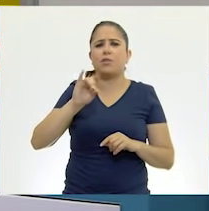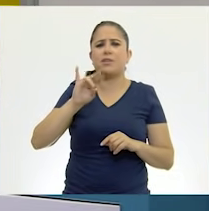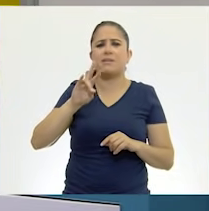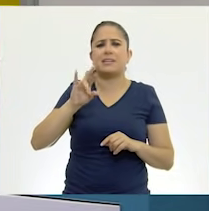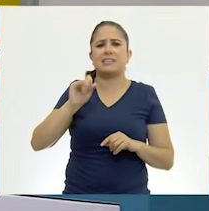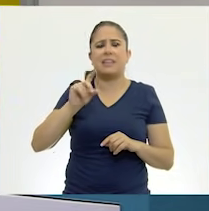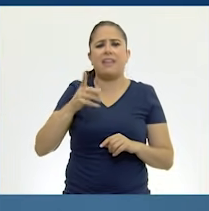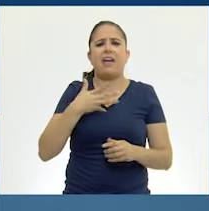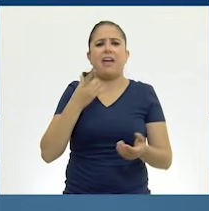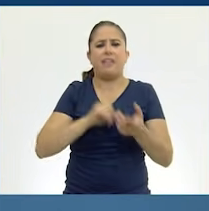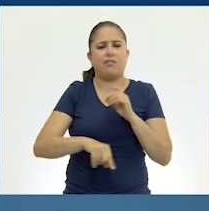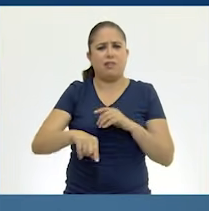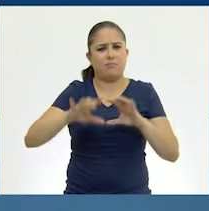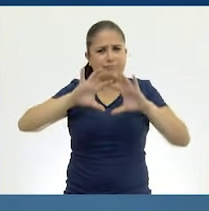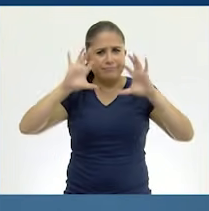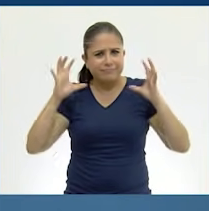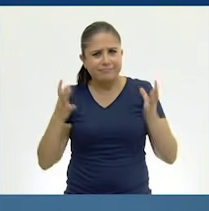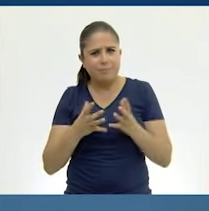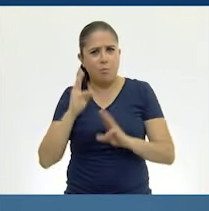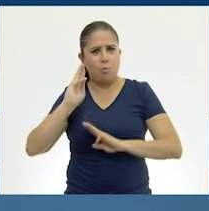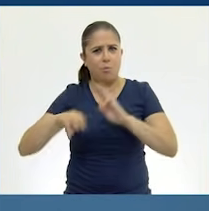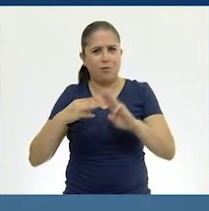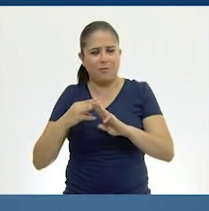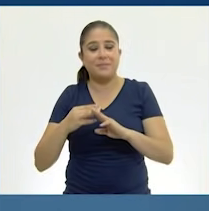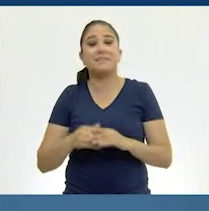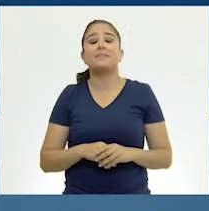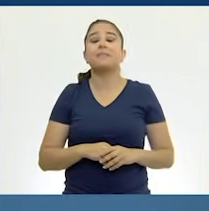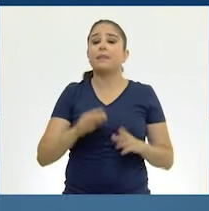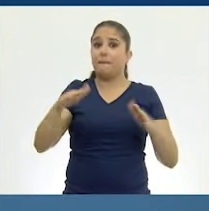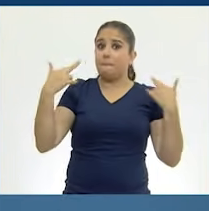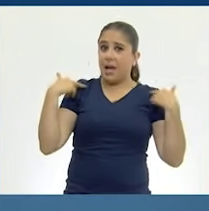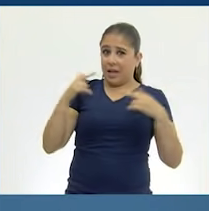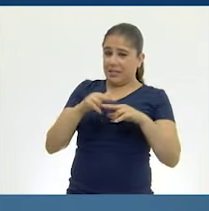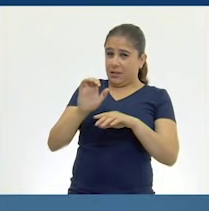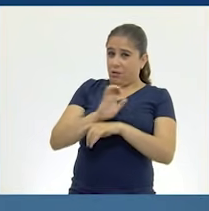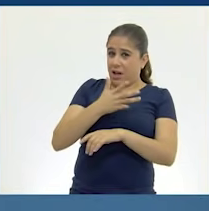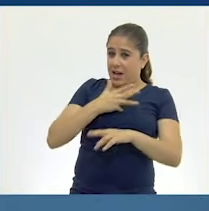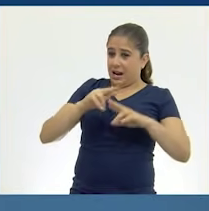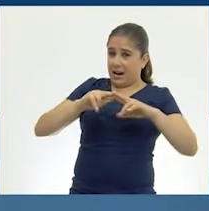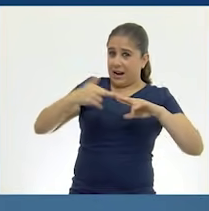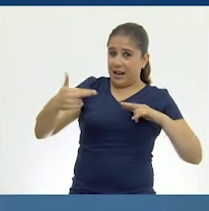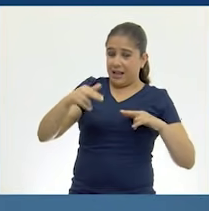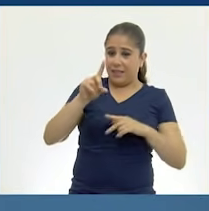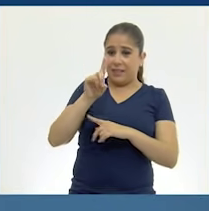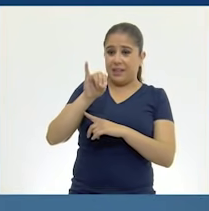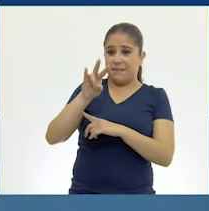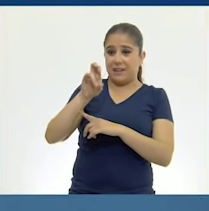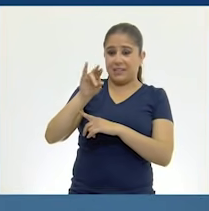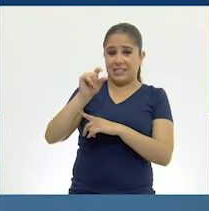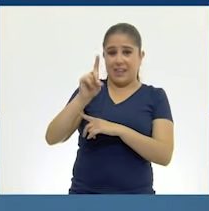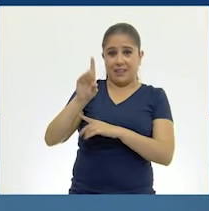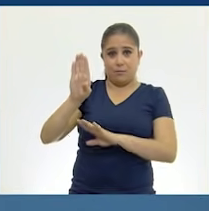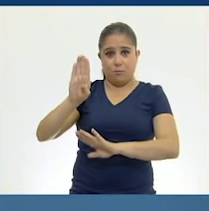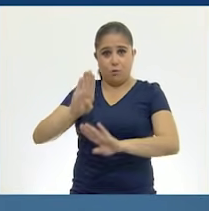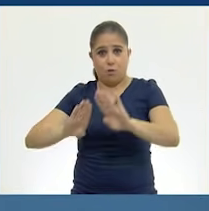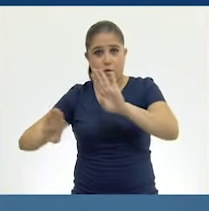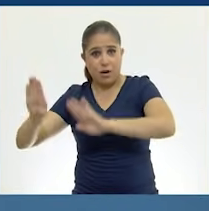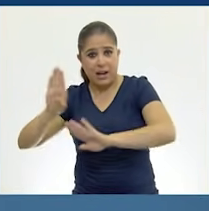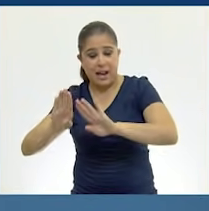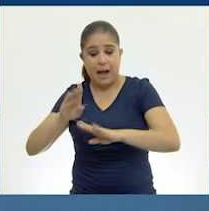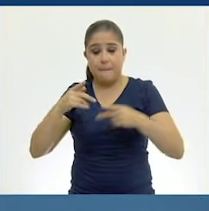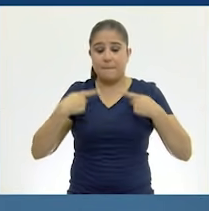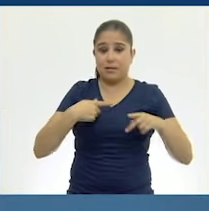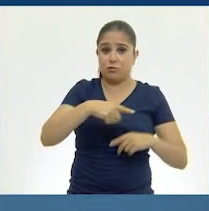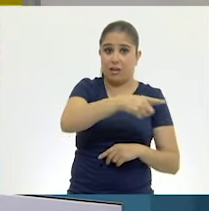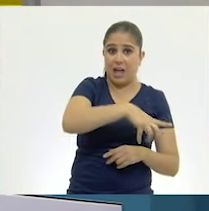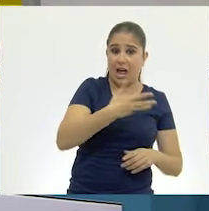en nuestro planeta. Maestra, entonces, ¿hay una relación entre la diversidad biológica y el ser